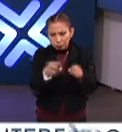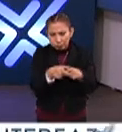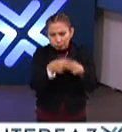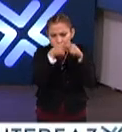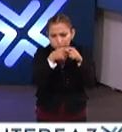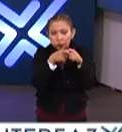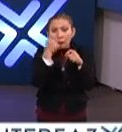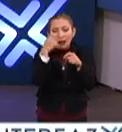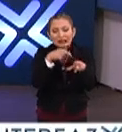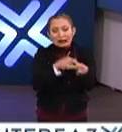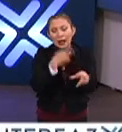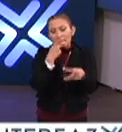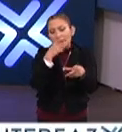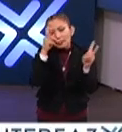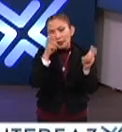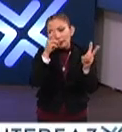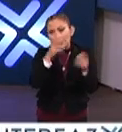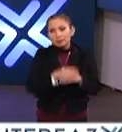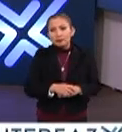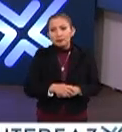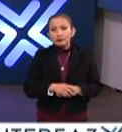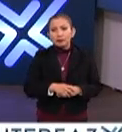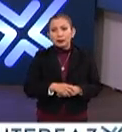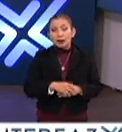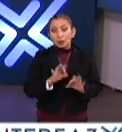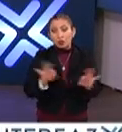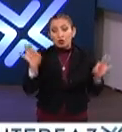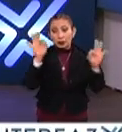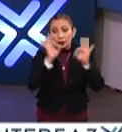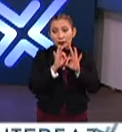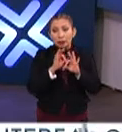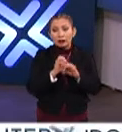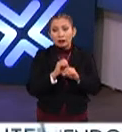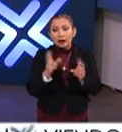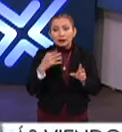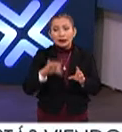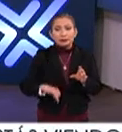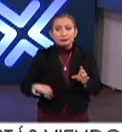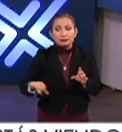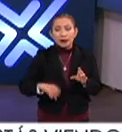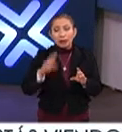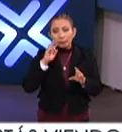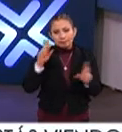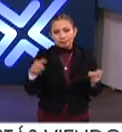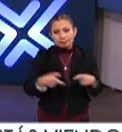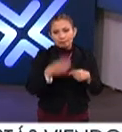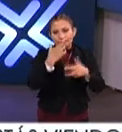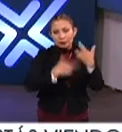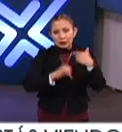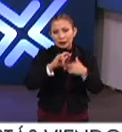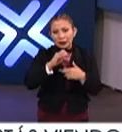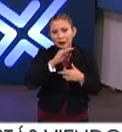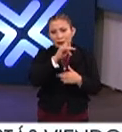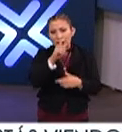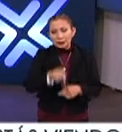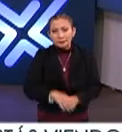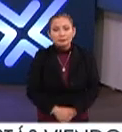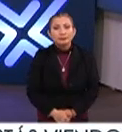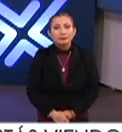pequeñísima pausa para seguir hablando de este tema. Claro que sí. Tan importante y, por supuesto, tan interesante. Vamos a hacer una breve pausa, regresamos. Esto es